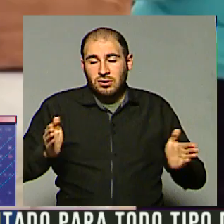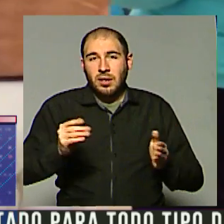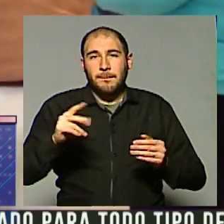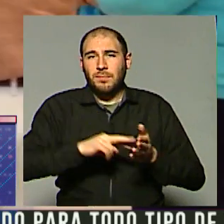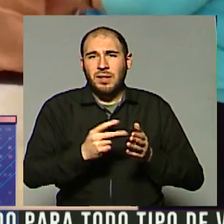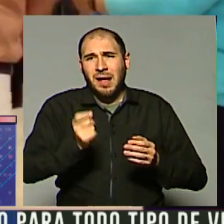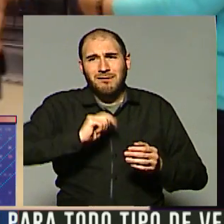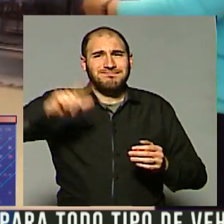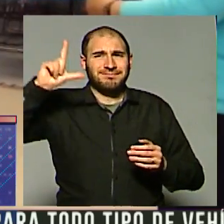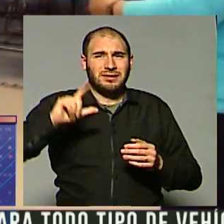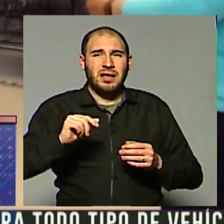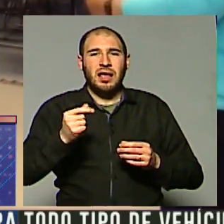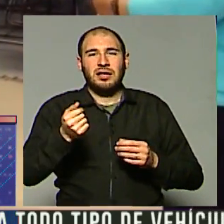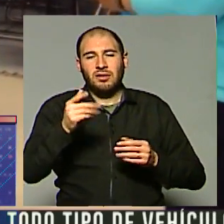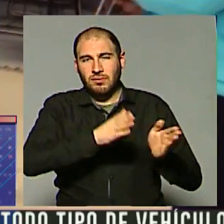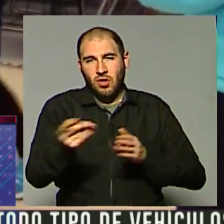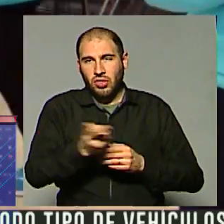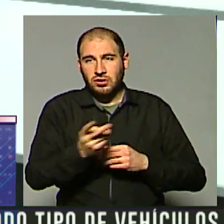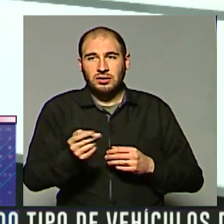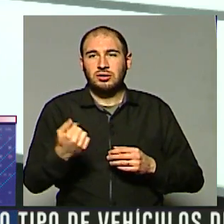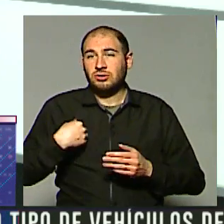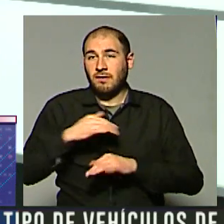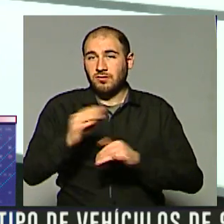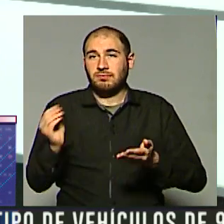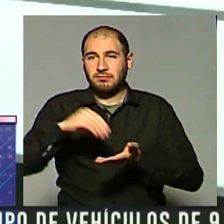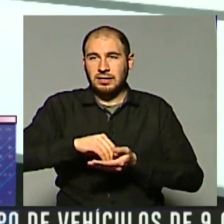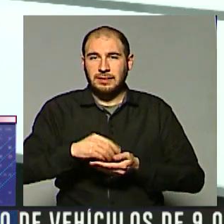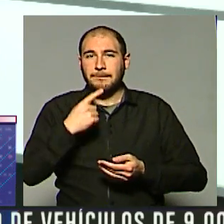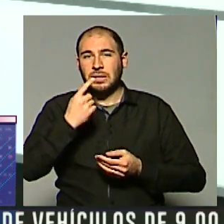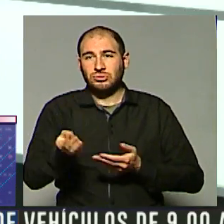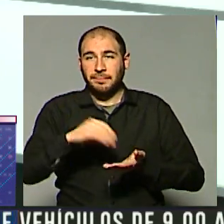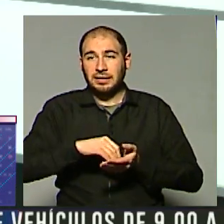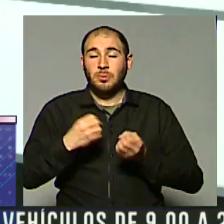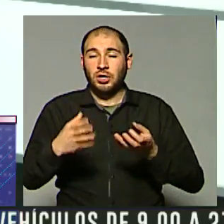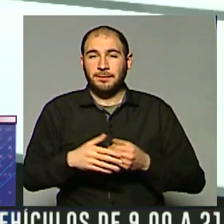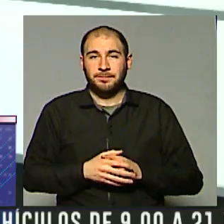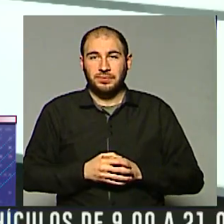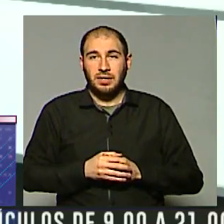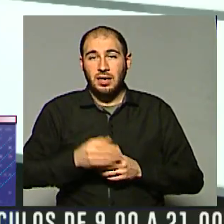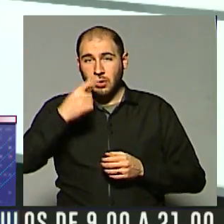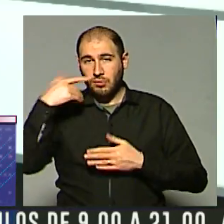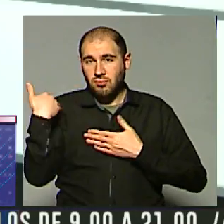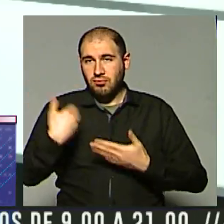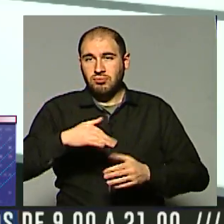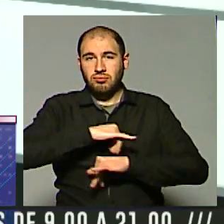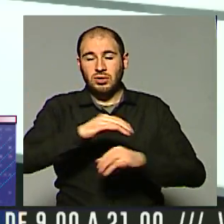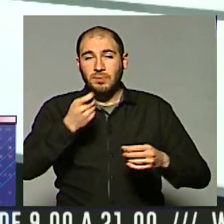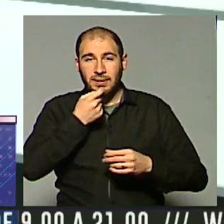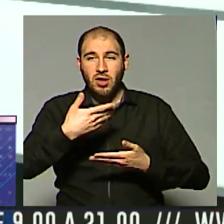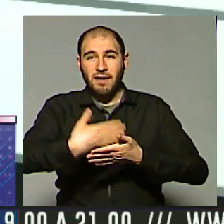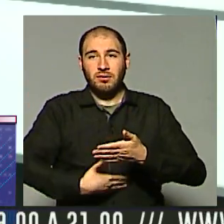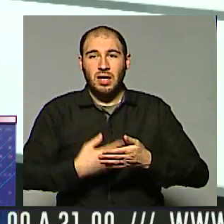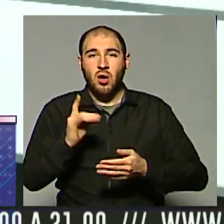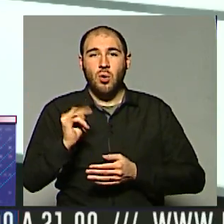impactado los precios en esos dos rubros en particular. Yo voy a agregar una pregunta más, porque en las últimas horas se conocía, por ejemplo, un informe